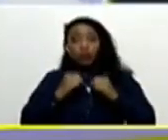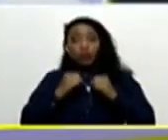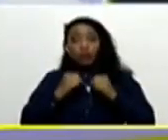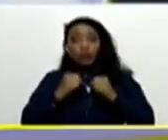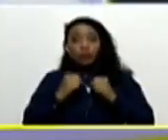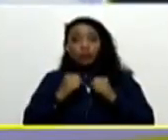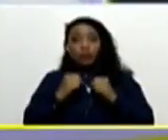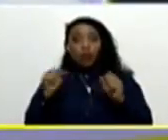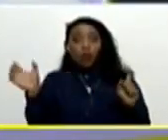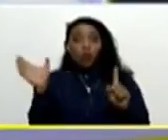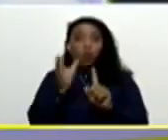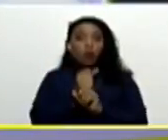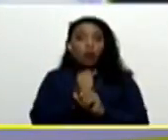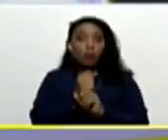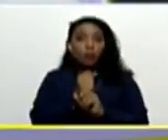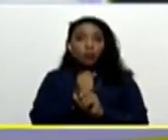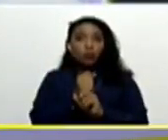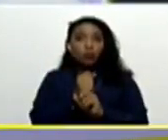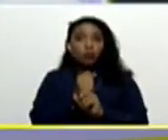logramos